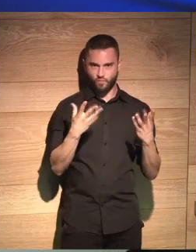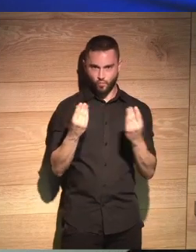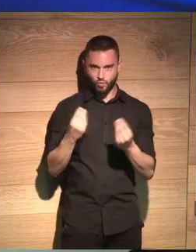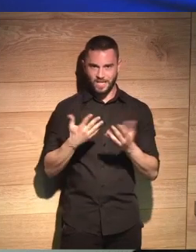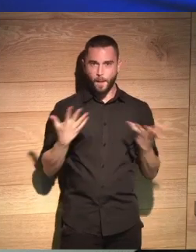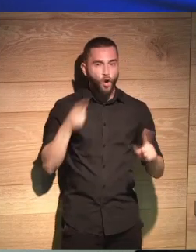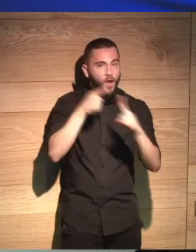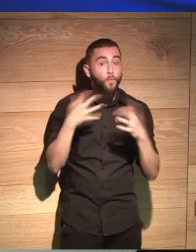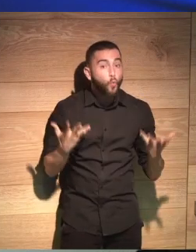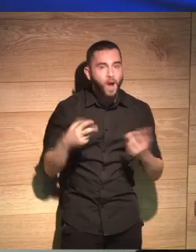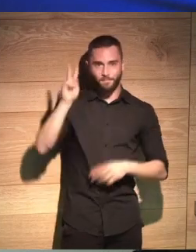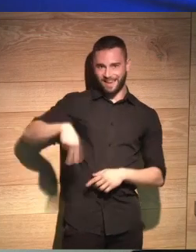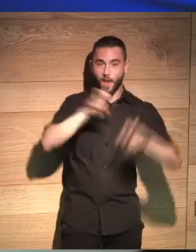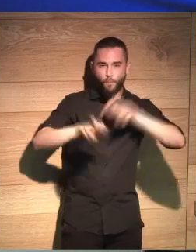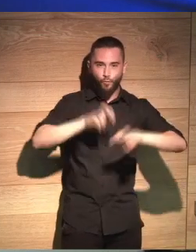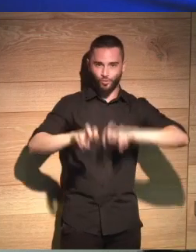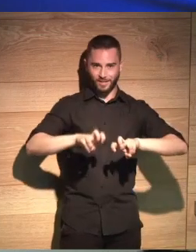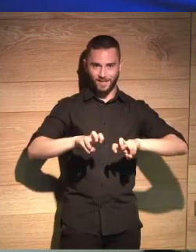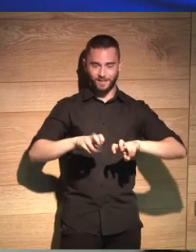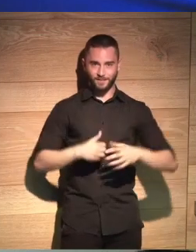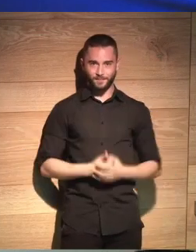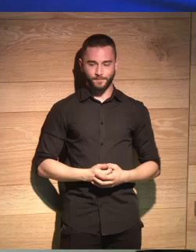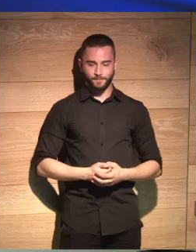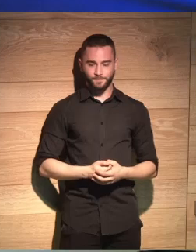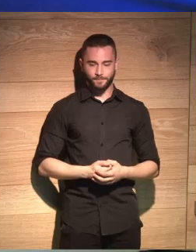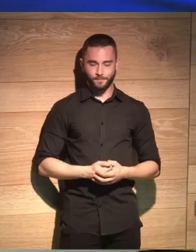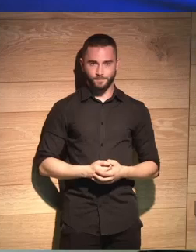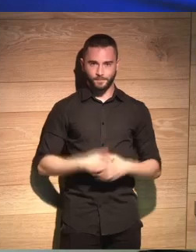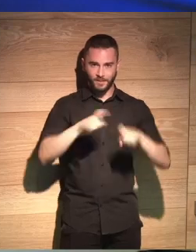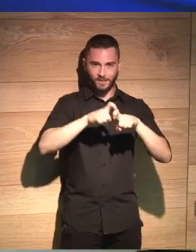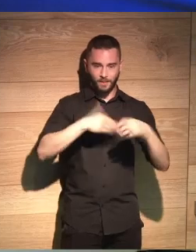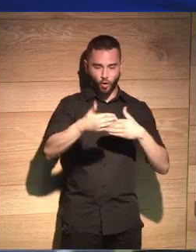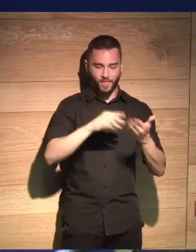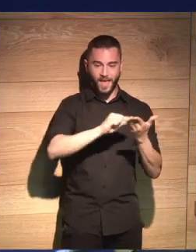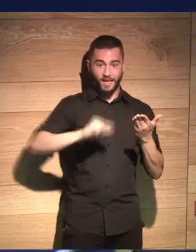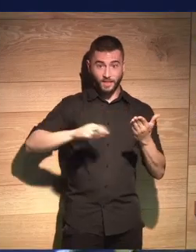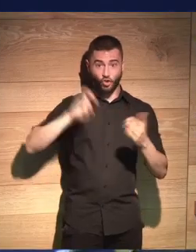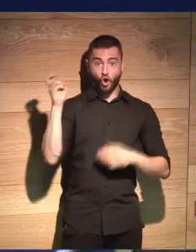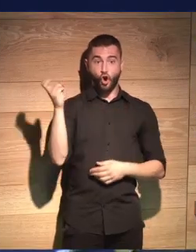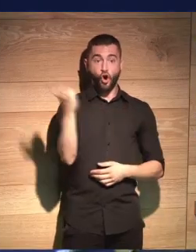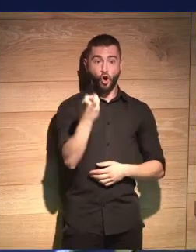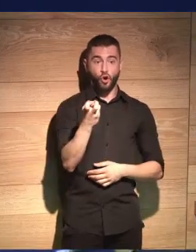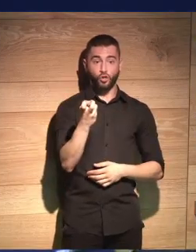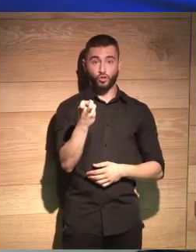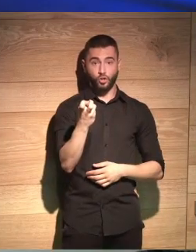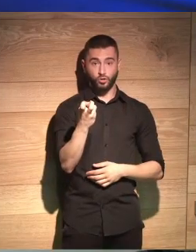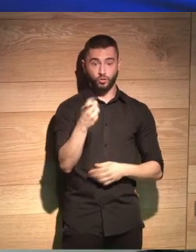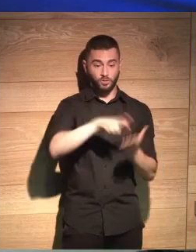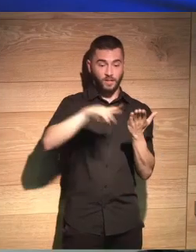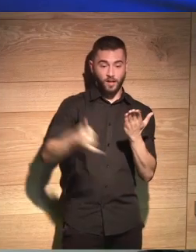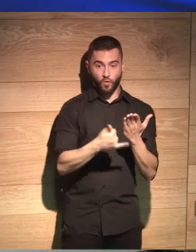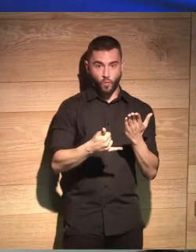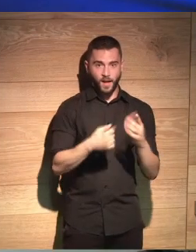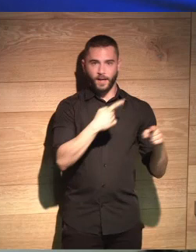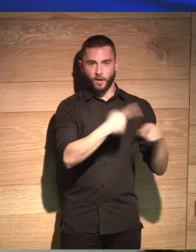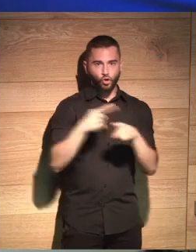verdad. Mientras que otro tipo de escritor obedece a unas convenciones del lenguaje